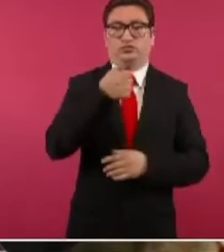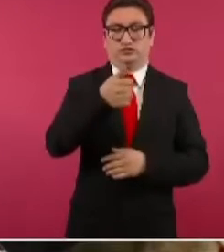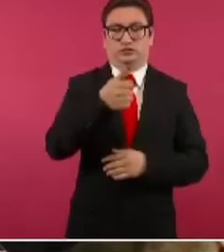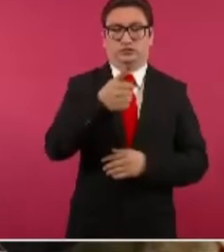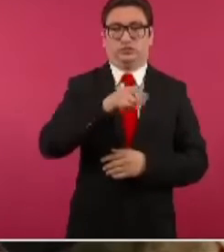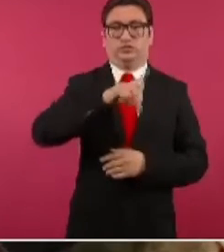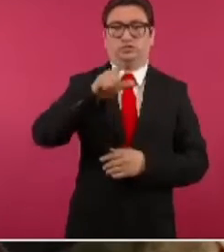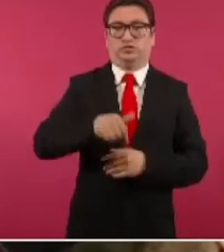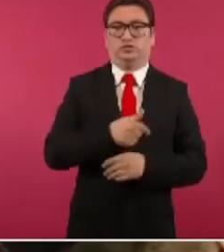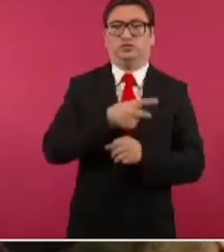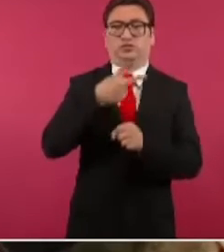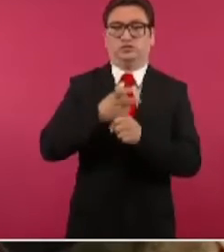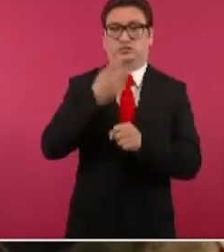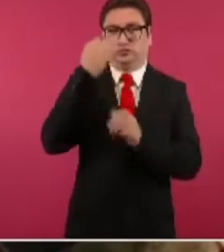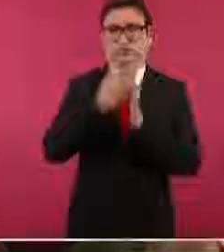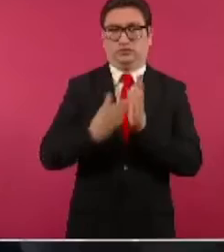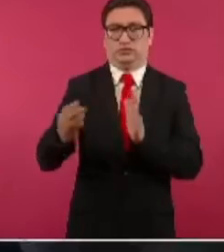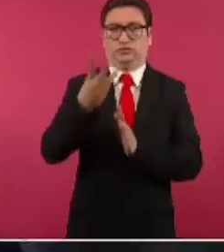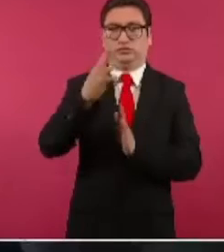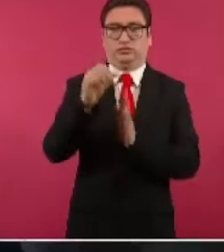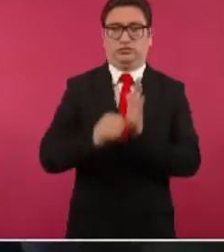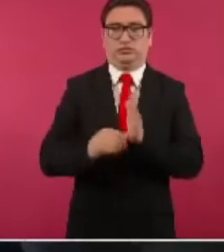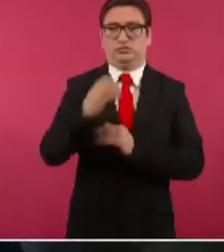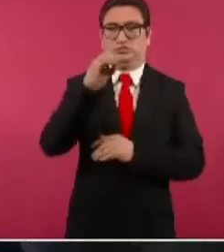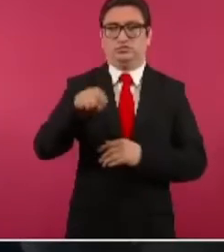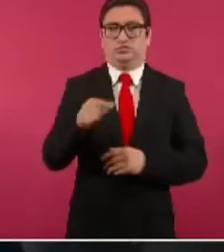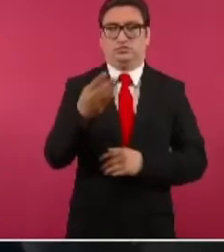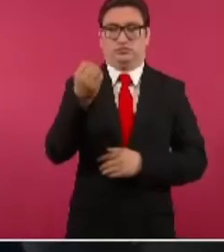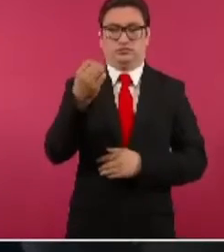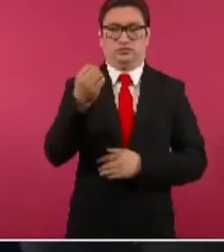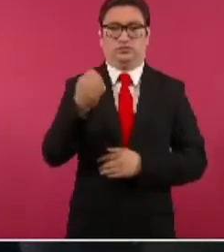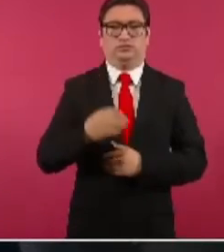el segundo trimestre 0.9.